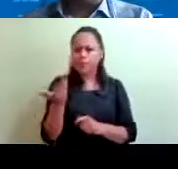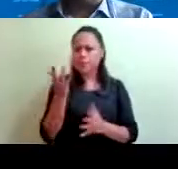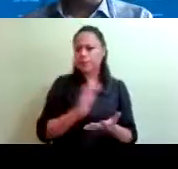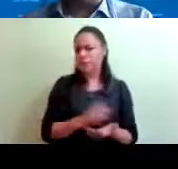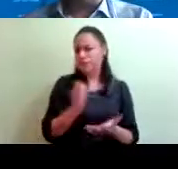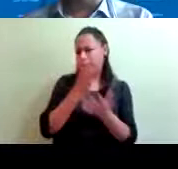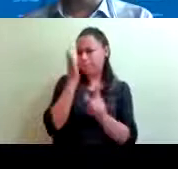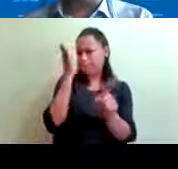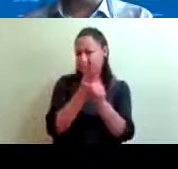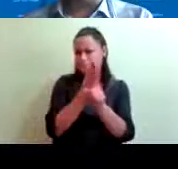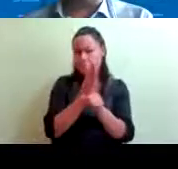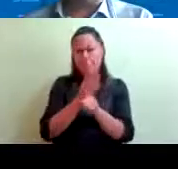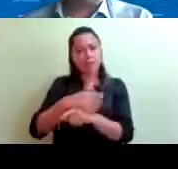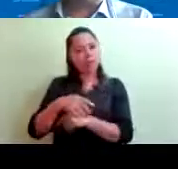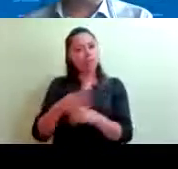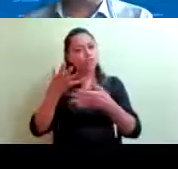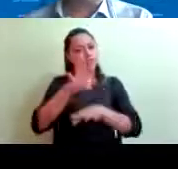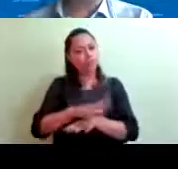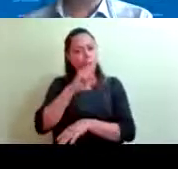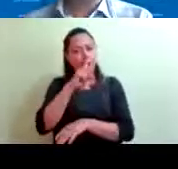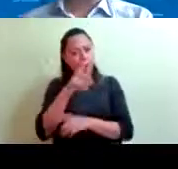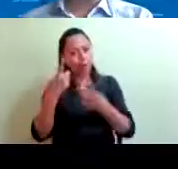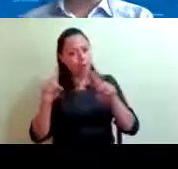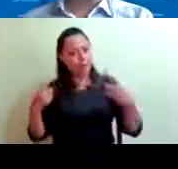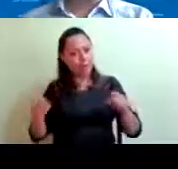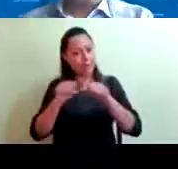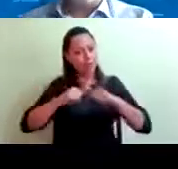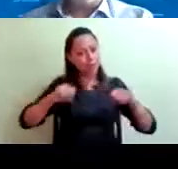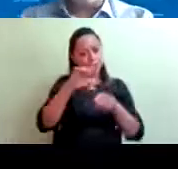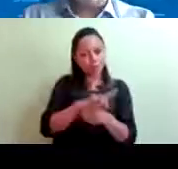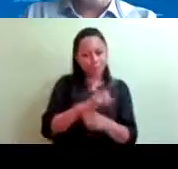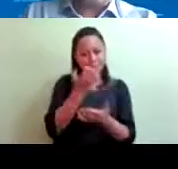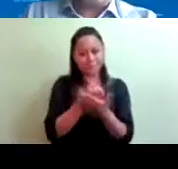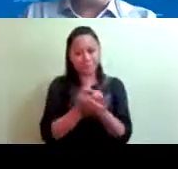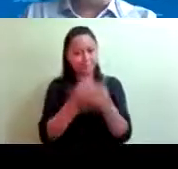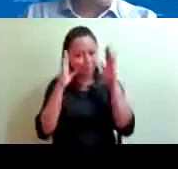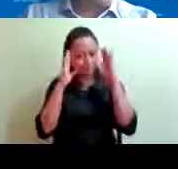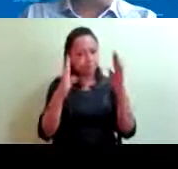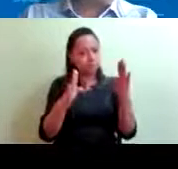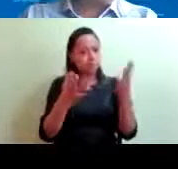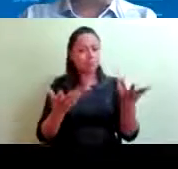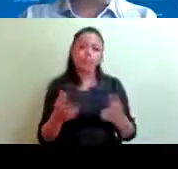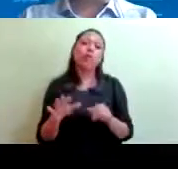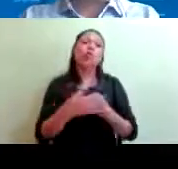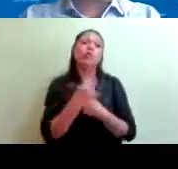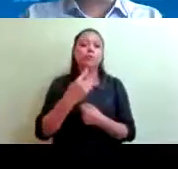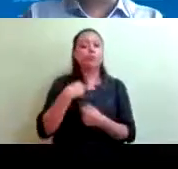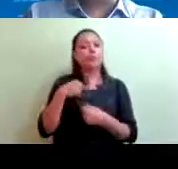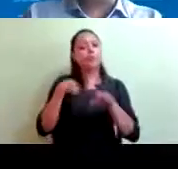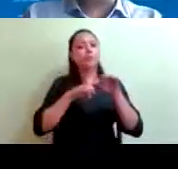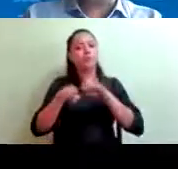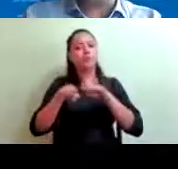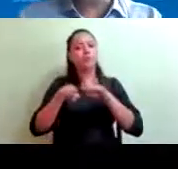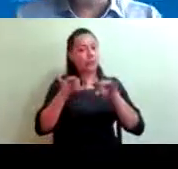reflexiones sobre agua y desarrollo social y económico. Muy enfocado, obviamente yo trabajo en la oficina en México, pero